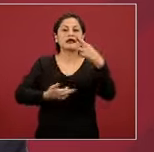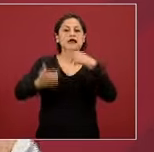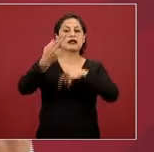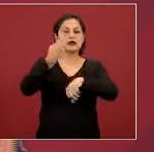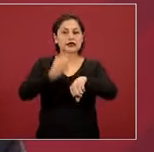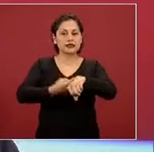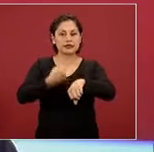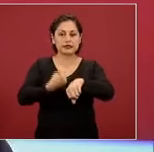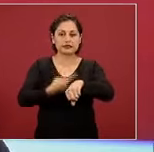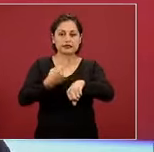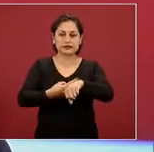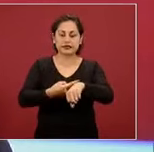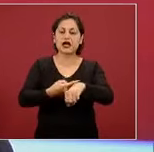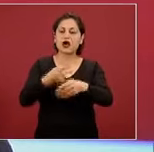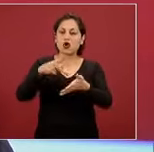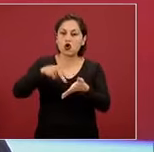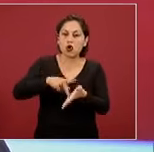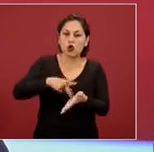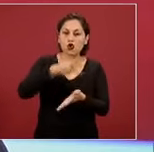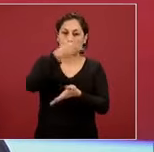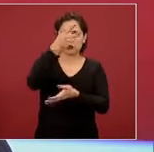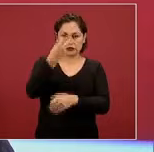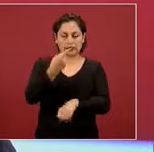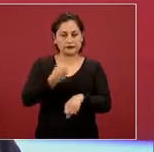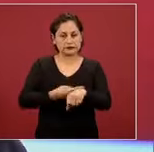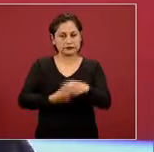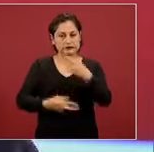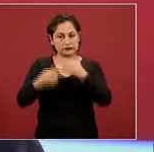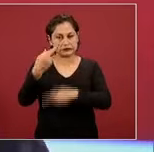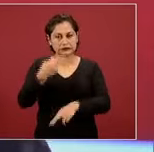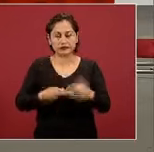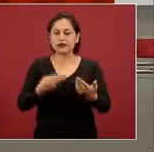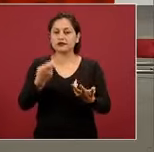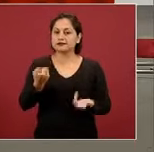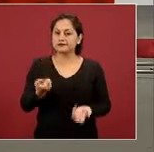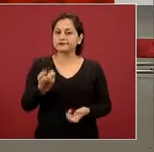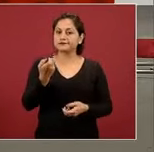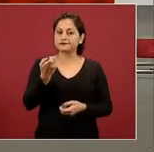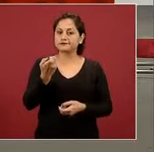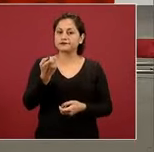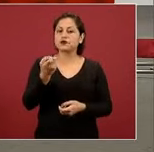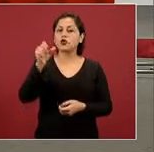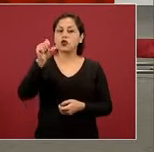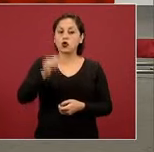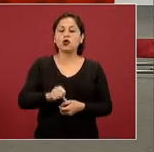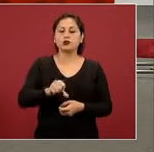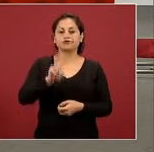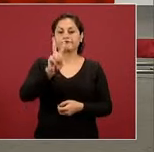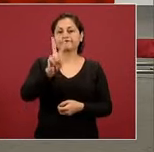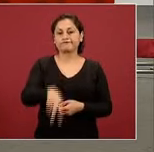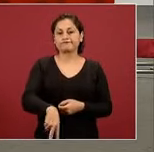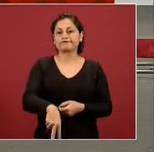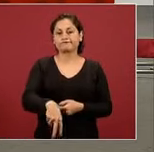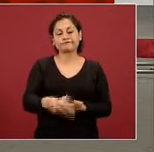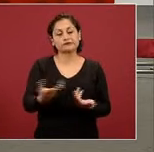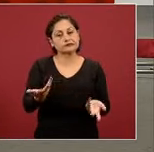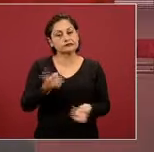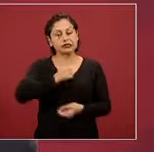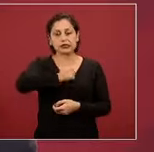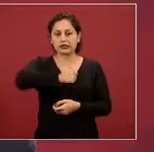la reemergencia, el resurgimiento de la transmisión de la epidemia es una realidad que